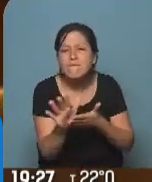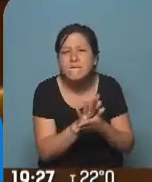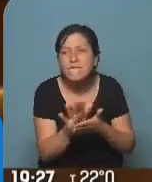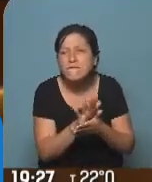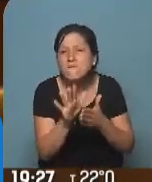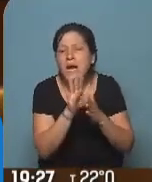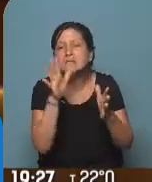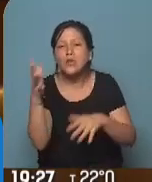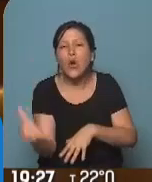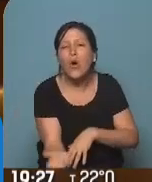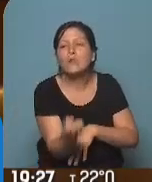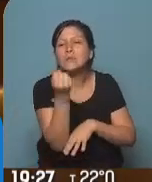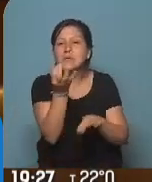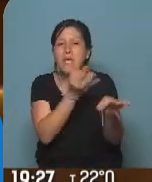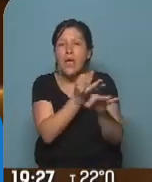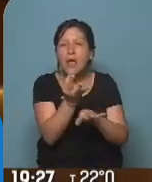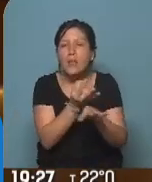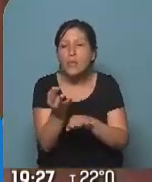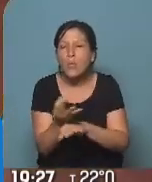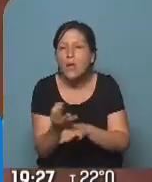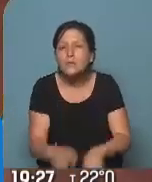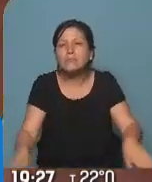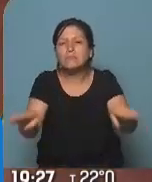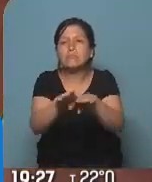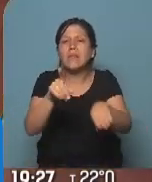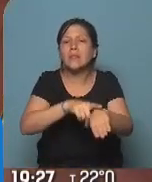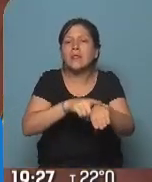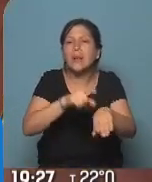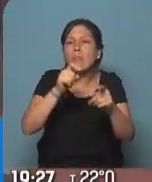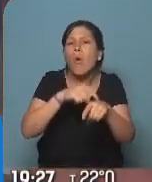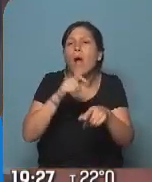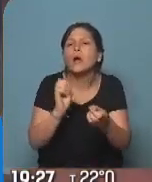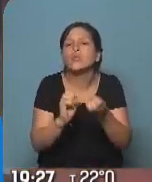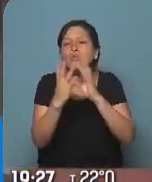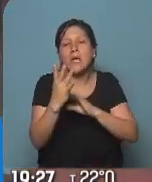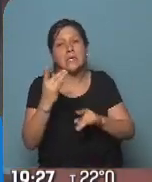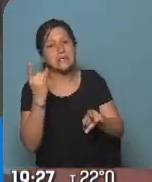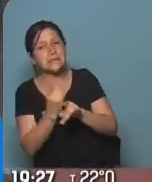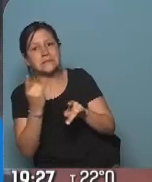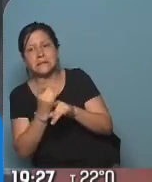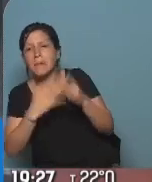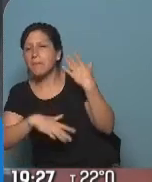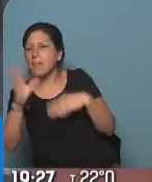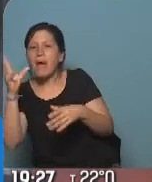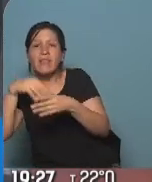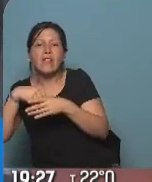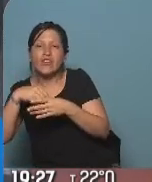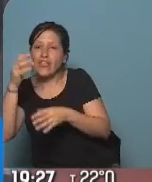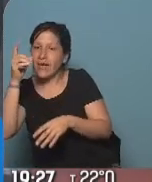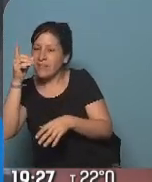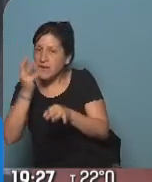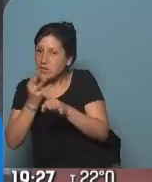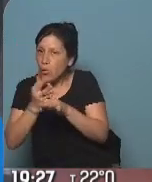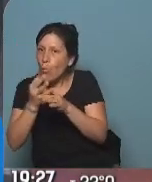una educación acorde al momento en que vivimos. Por supuesto, con el agravante de que siempre se siente más en la escuela pública y